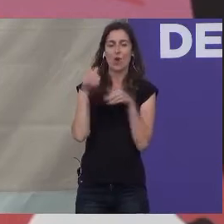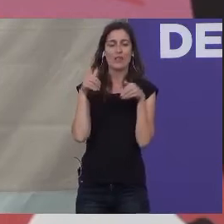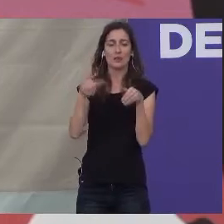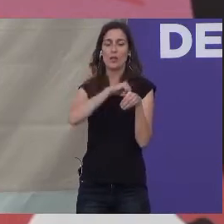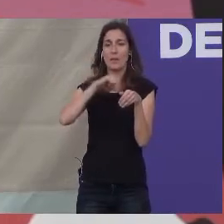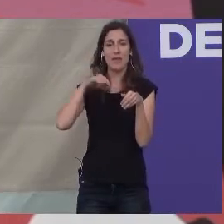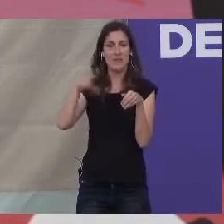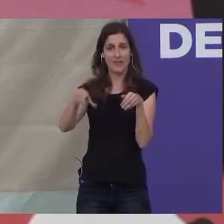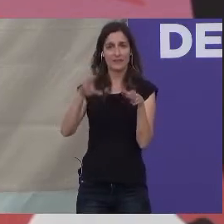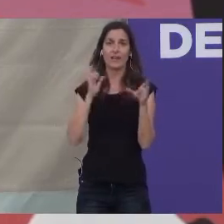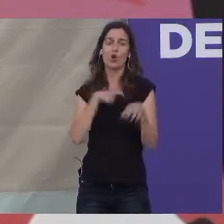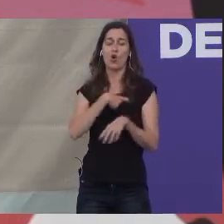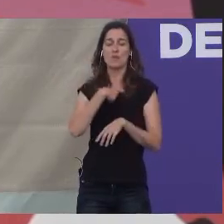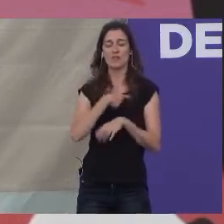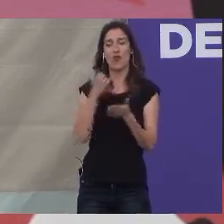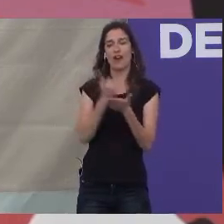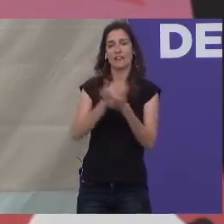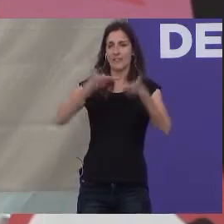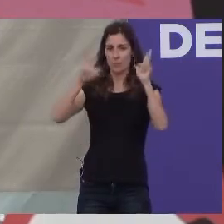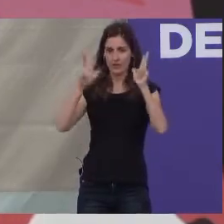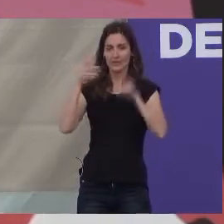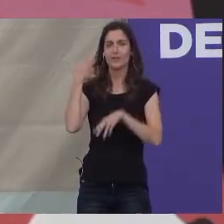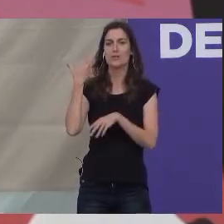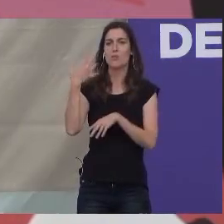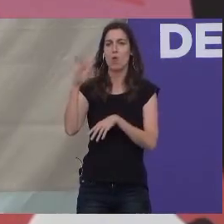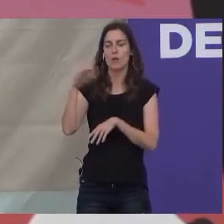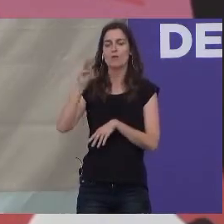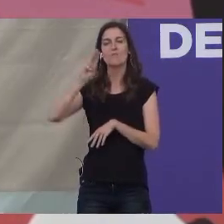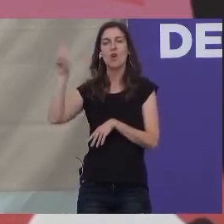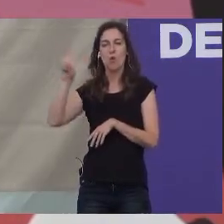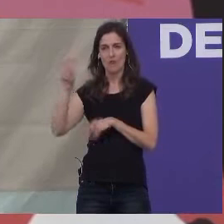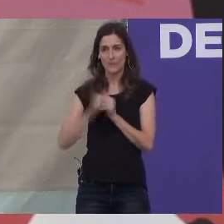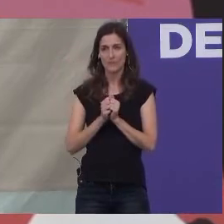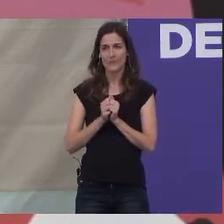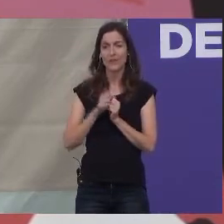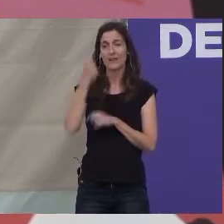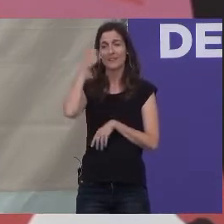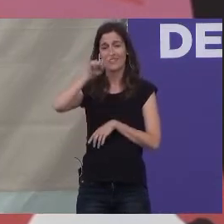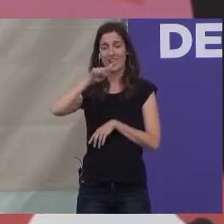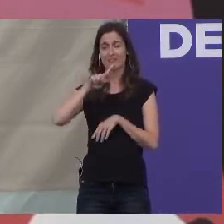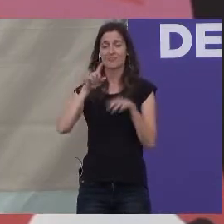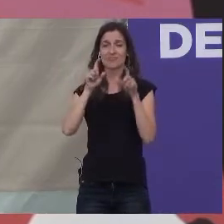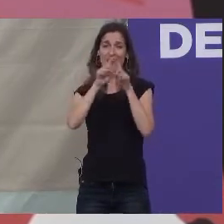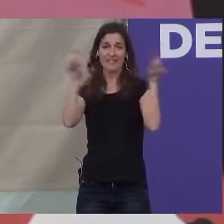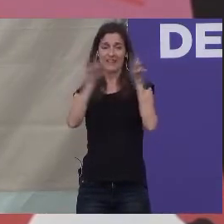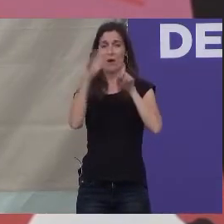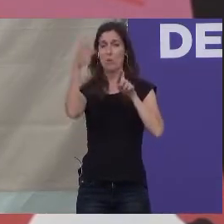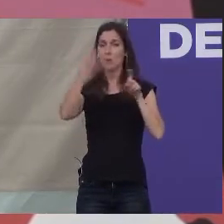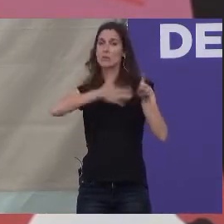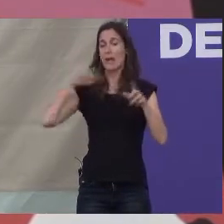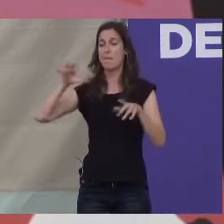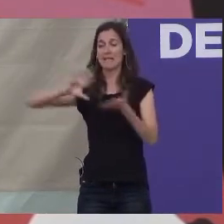Comisión de Garantías Democráticas de Podem-PV. Siendo como es voluntad de nuestra organización la de transformar este